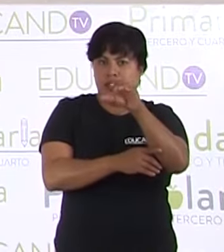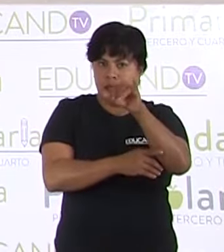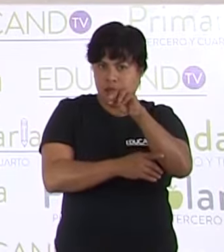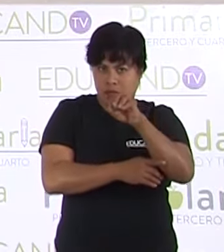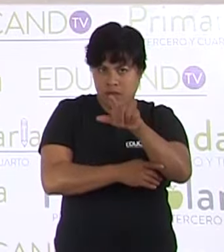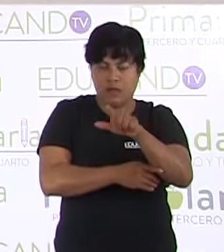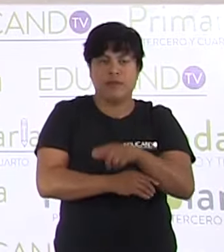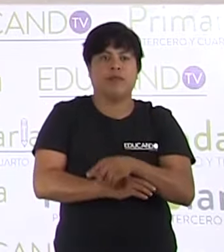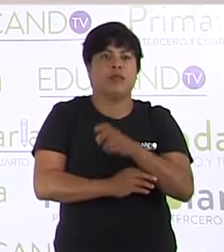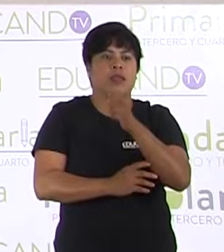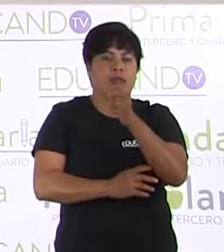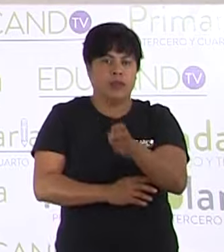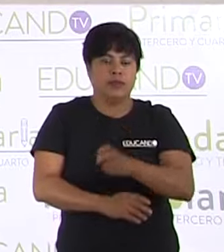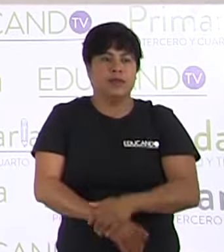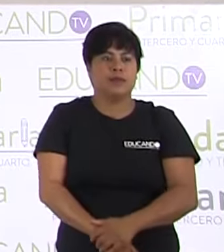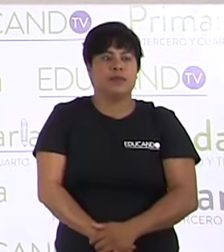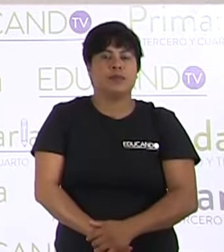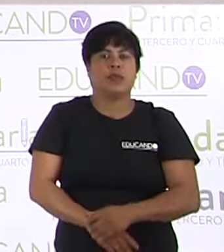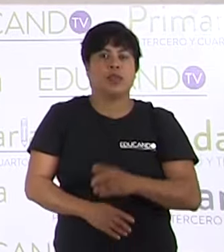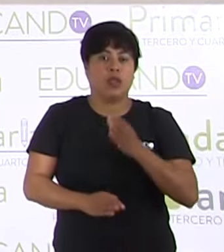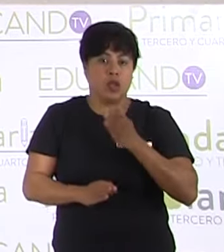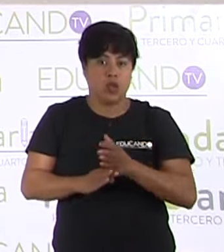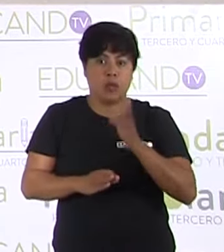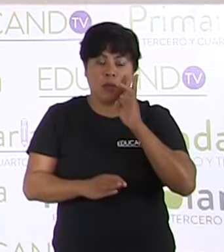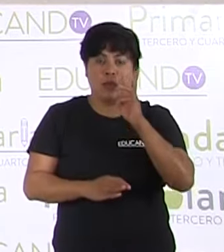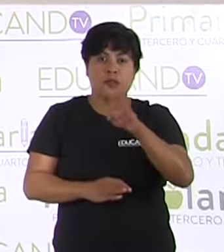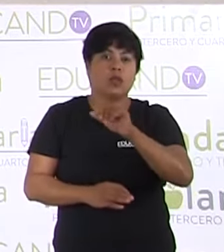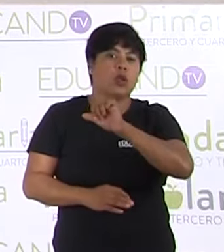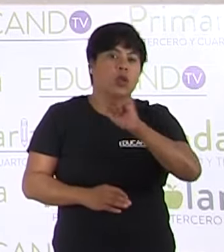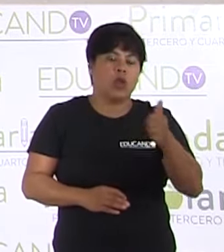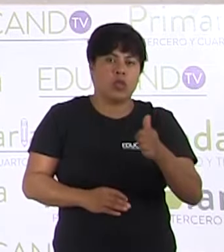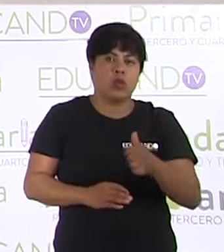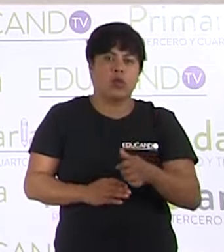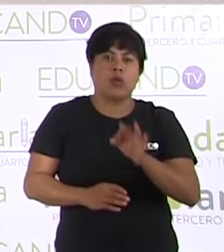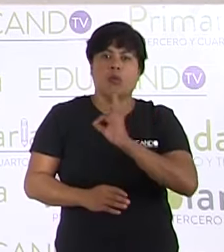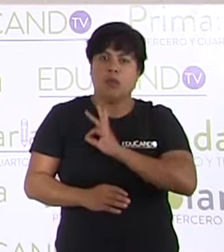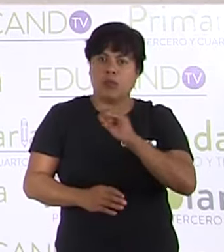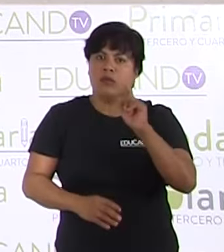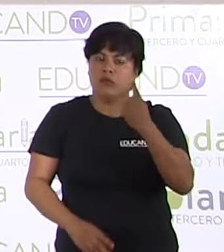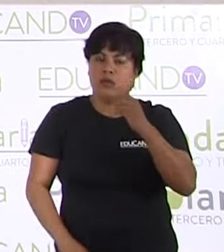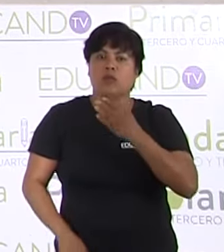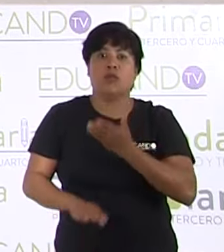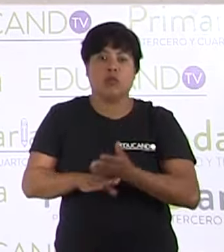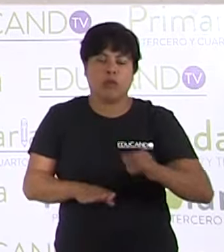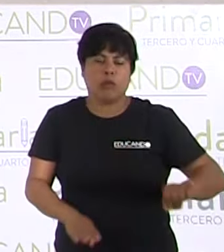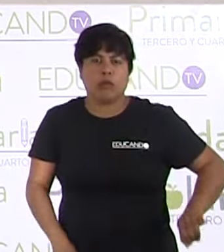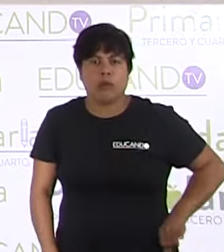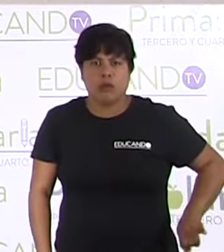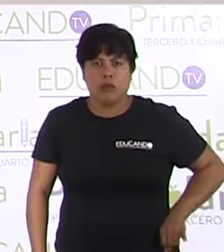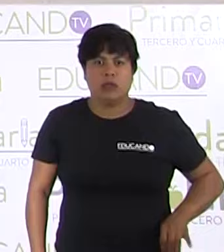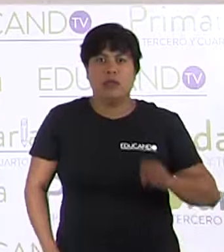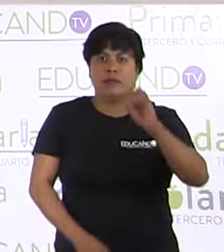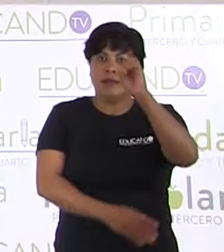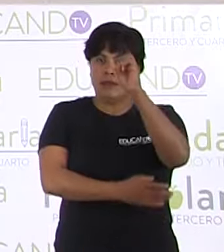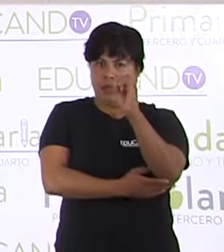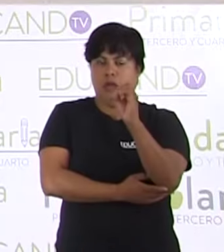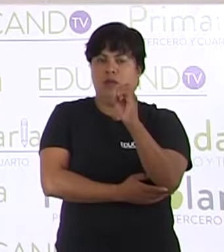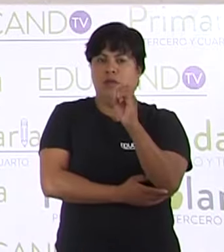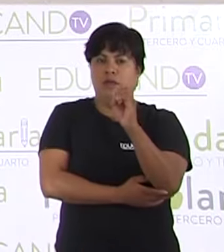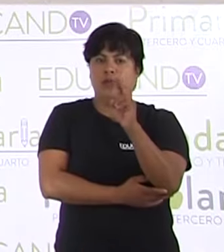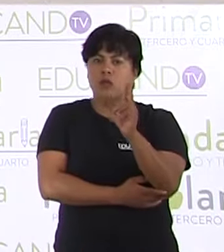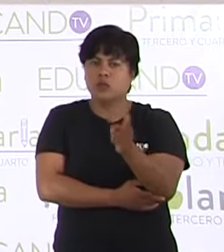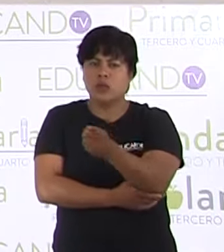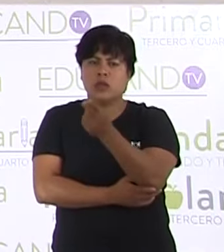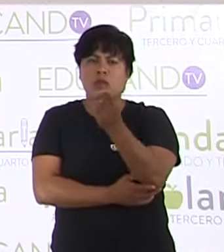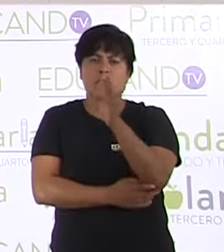entonces e vamos a ver otro asunto que yo creo que es muy interesante y muy importante el cero ustedes